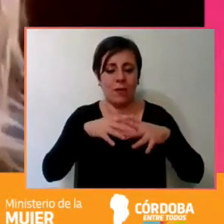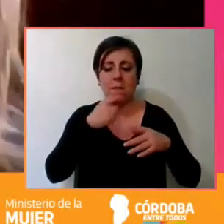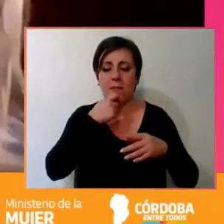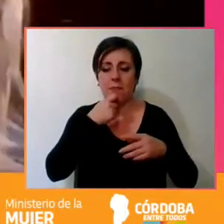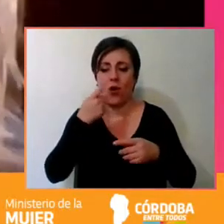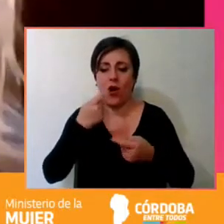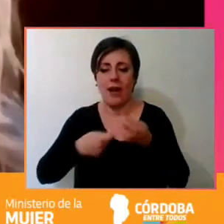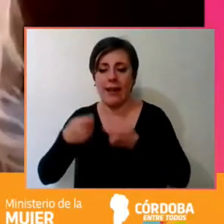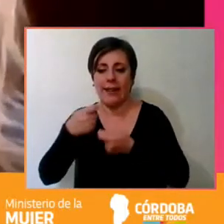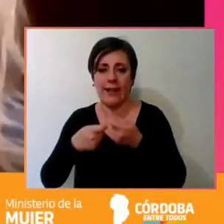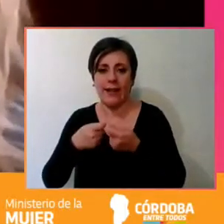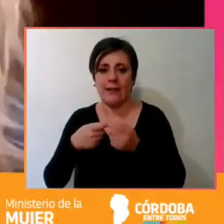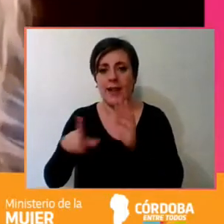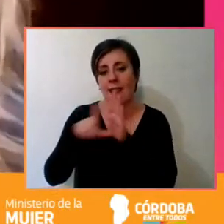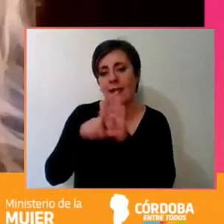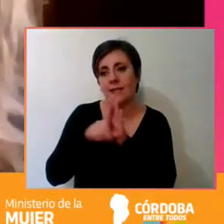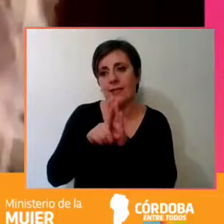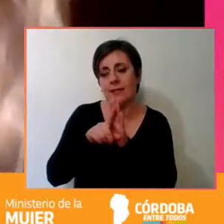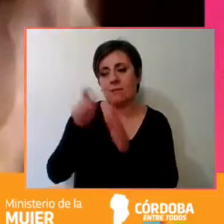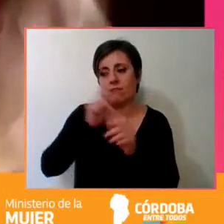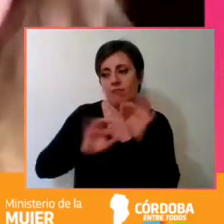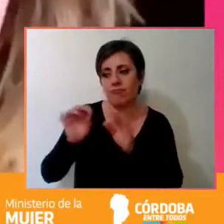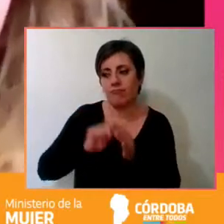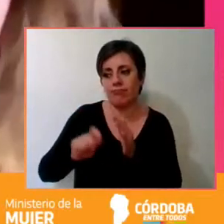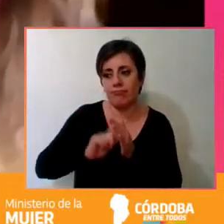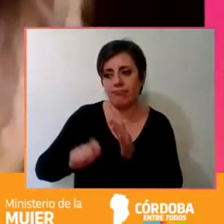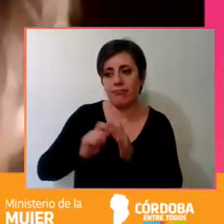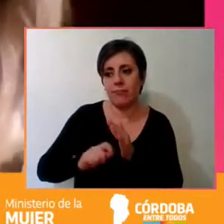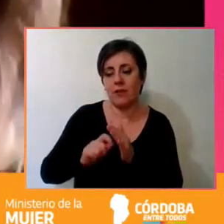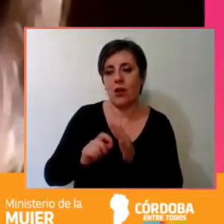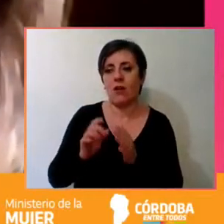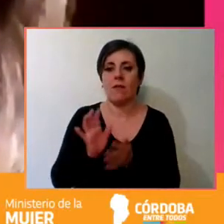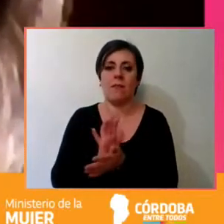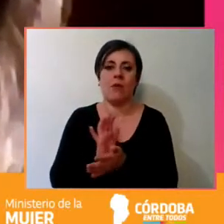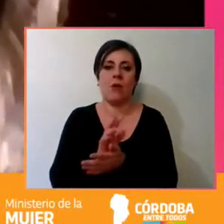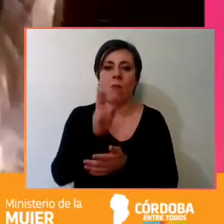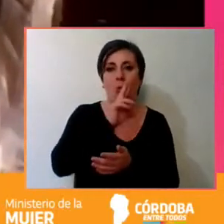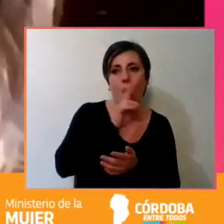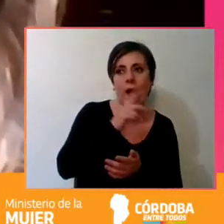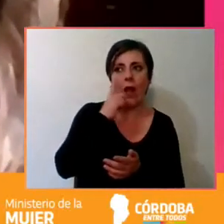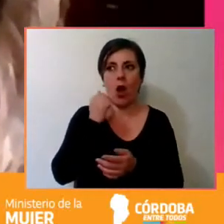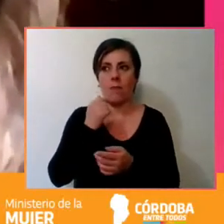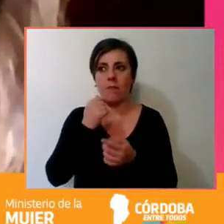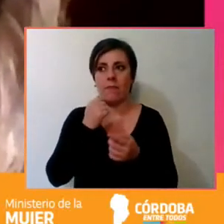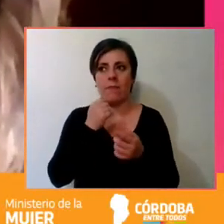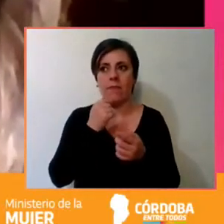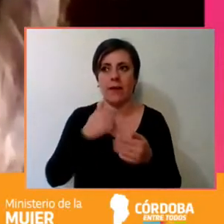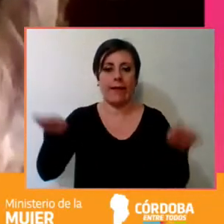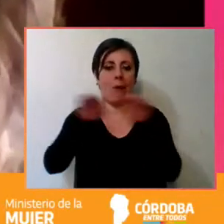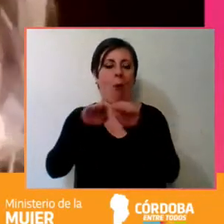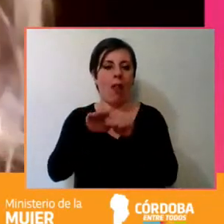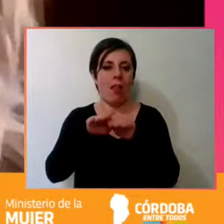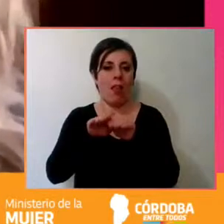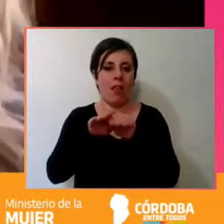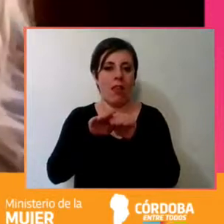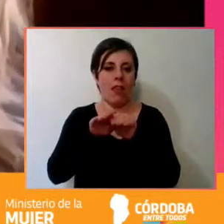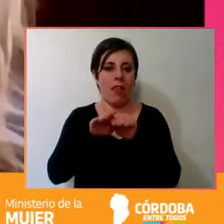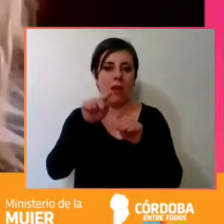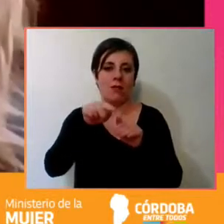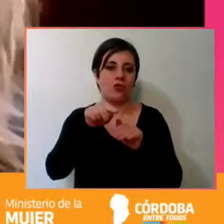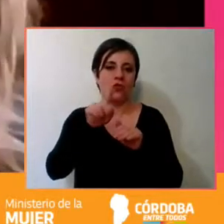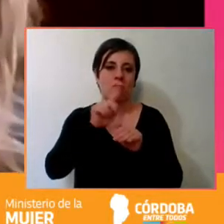políticas, diseño de leyes, políticas genéricas, como si no las mujeres y los hombres fuéramos exactamente iguales, eso no